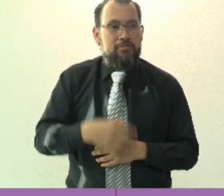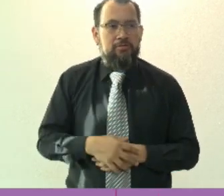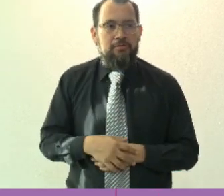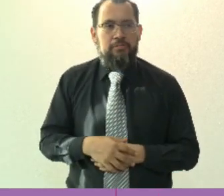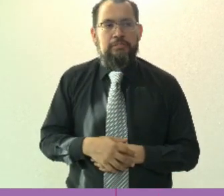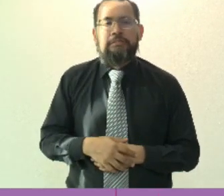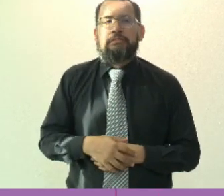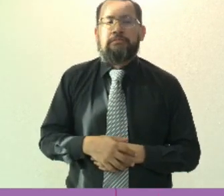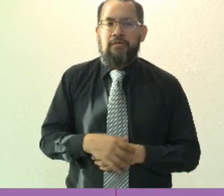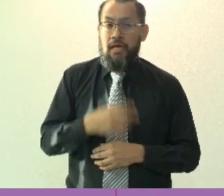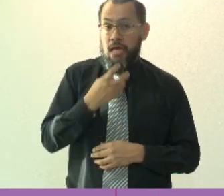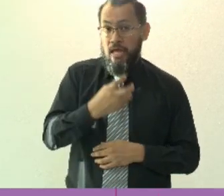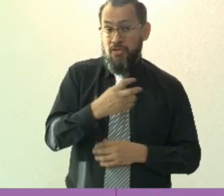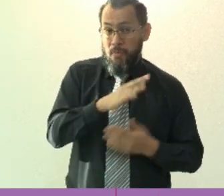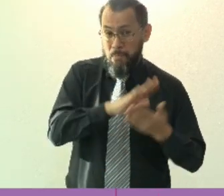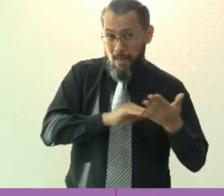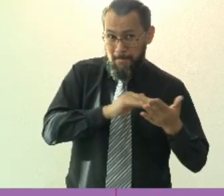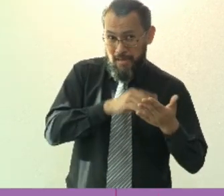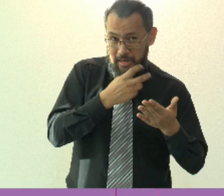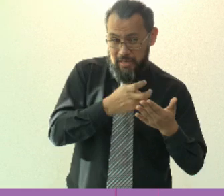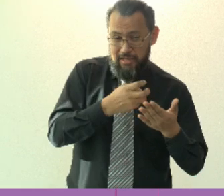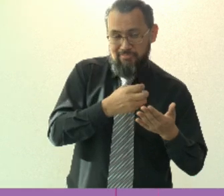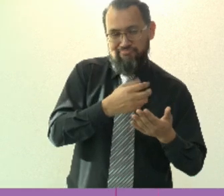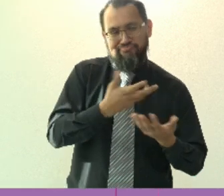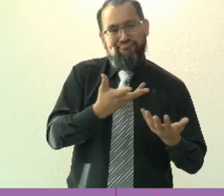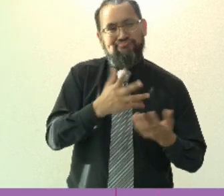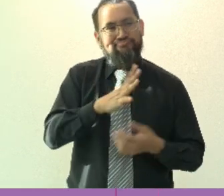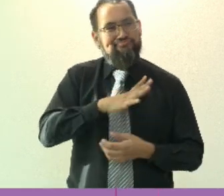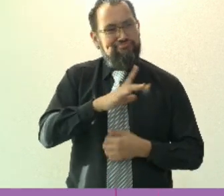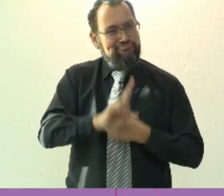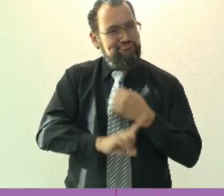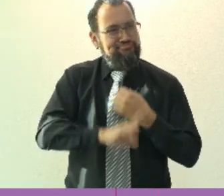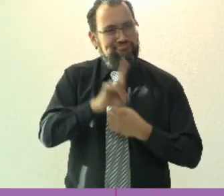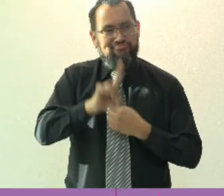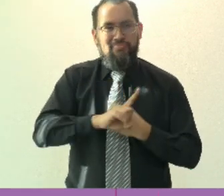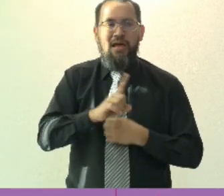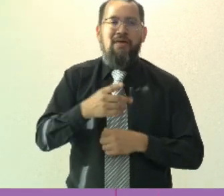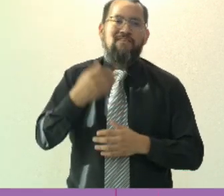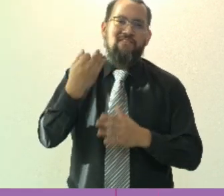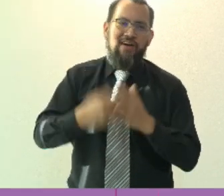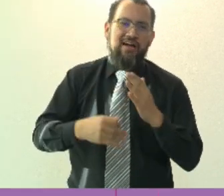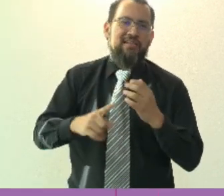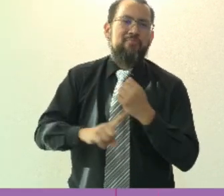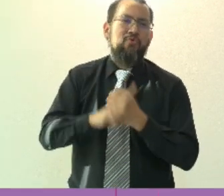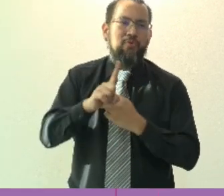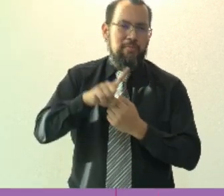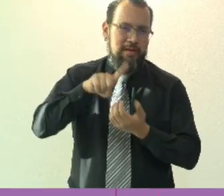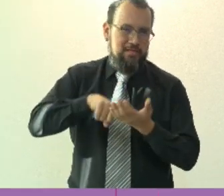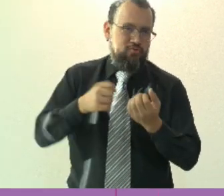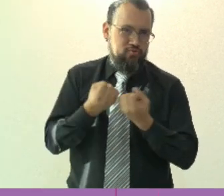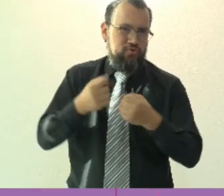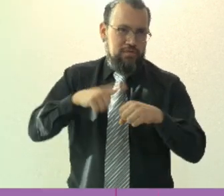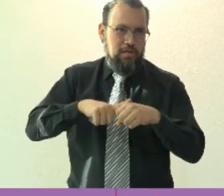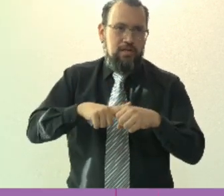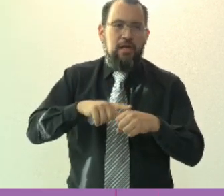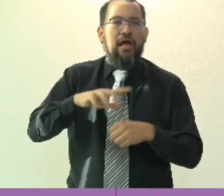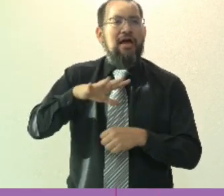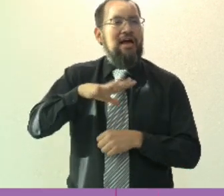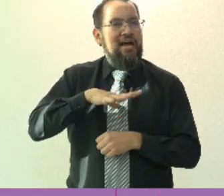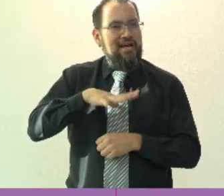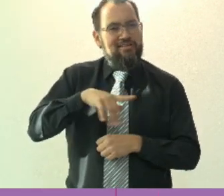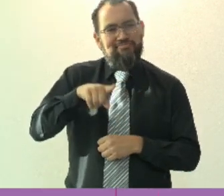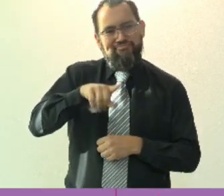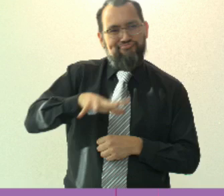El no tener esos documentos generó en principio una enorme ineficiencia social. El efecto fue la ineficiencia